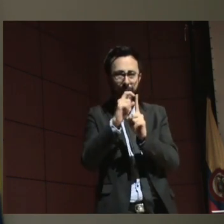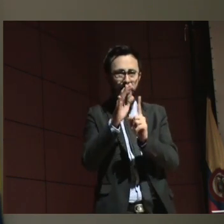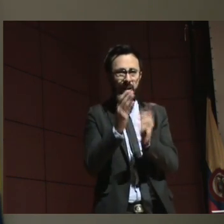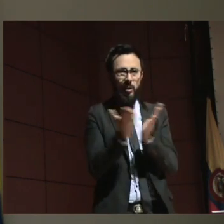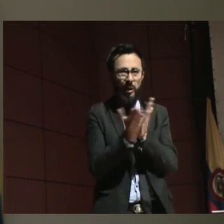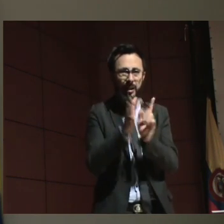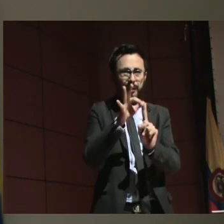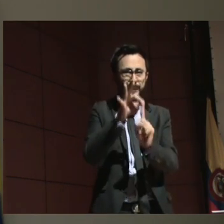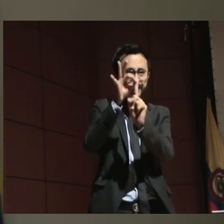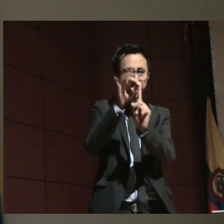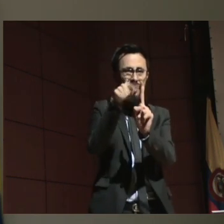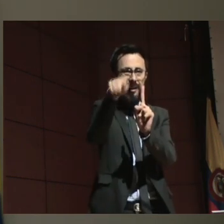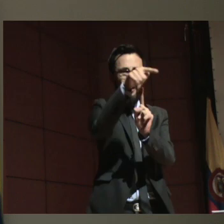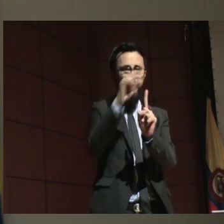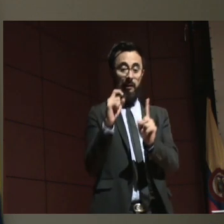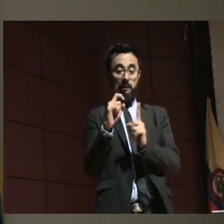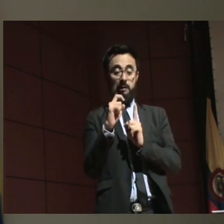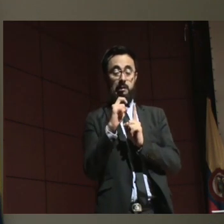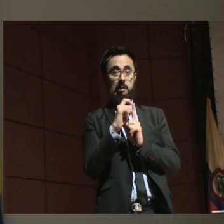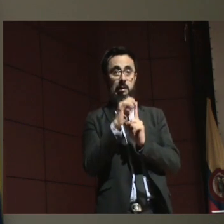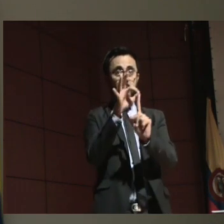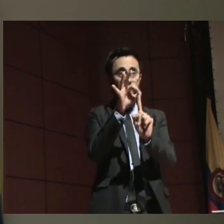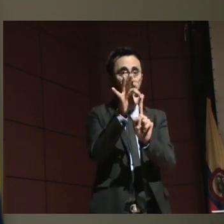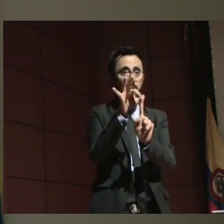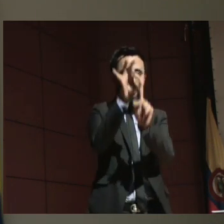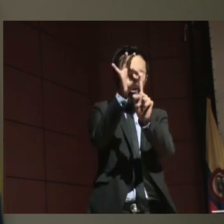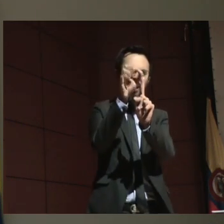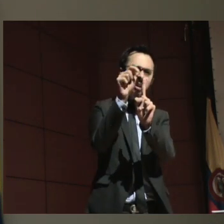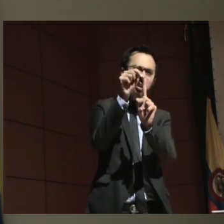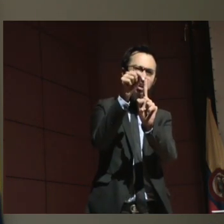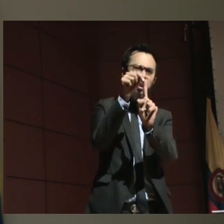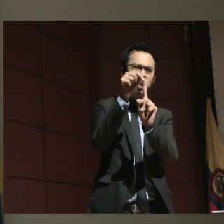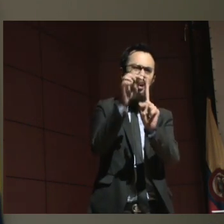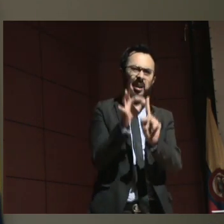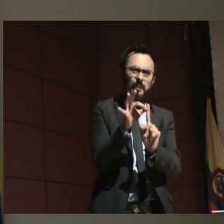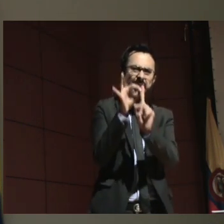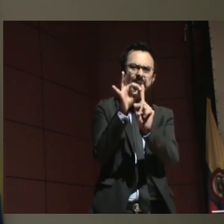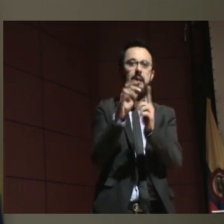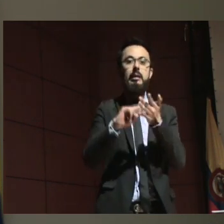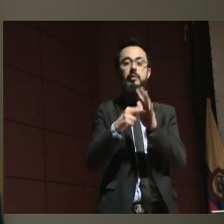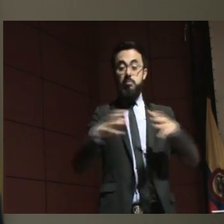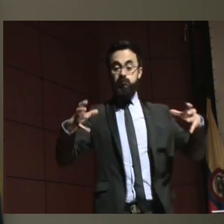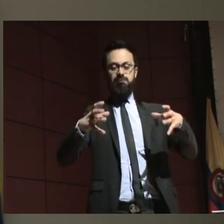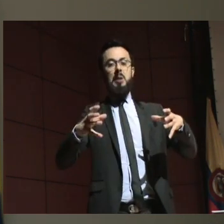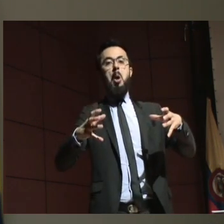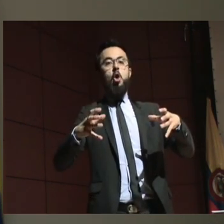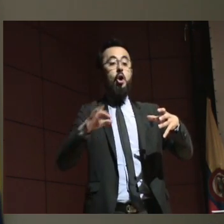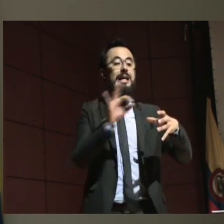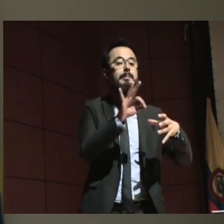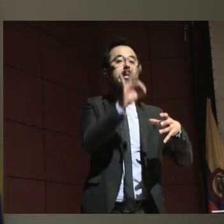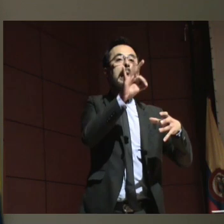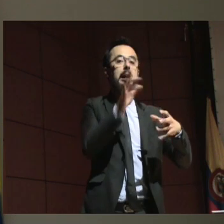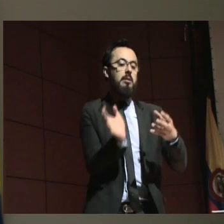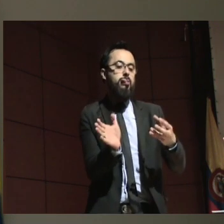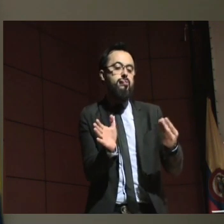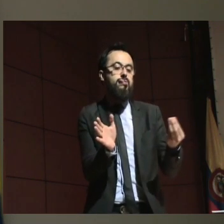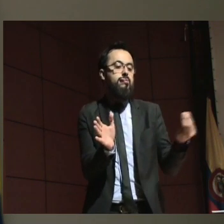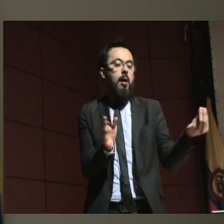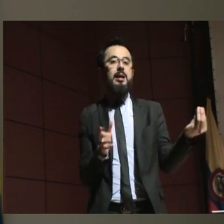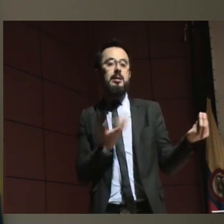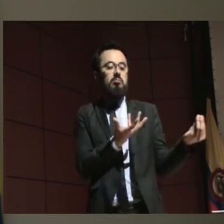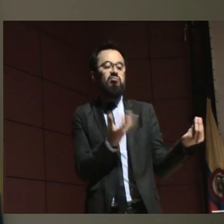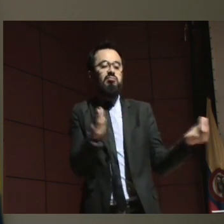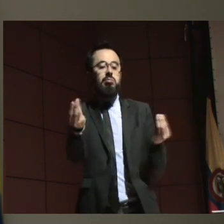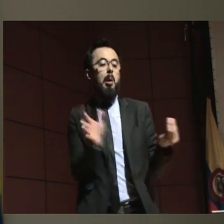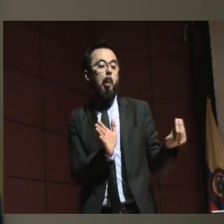hablamos de especial? Cuando hablamos de educación especial, hablamos de educación segregada, de separar a la gente con discapacidad, de aislar